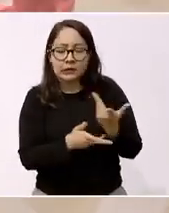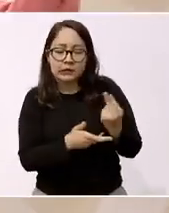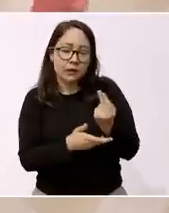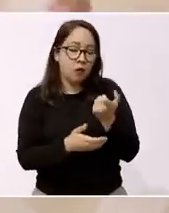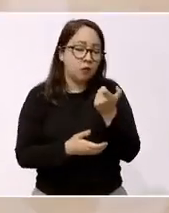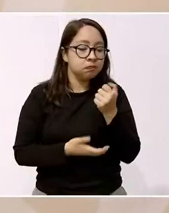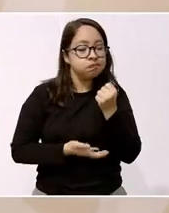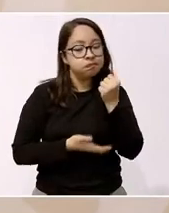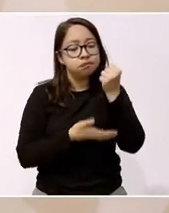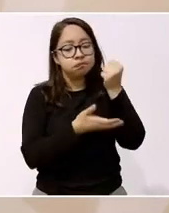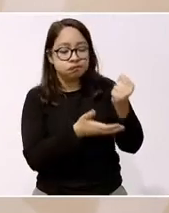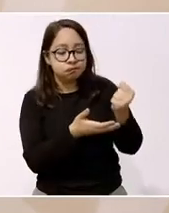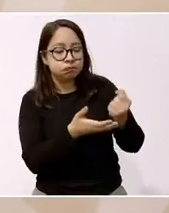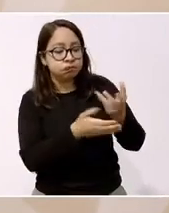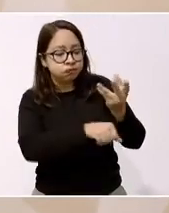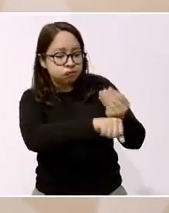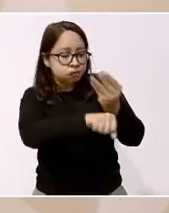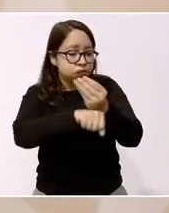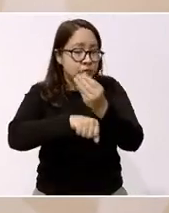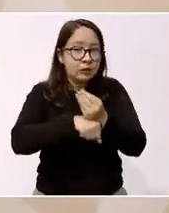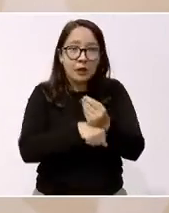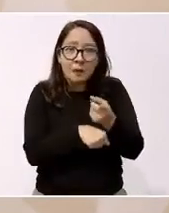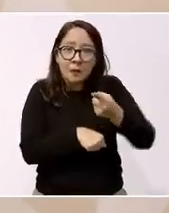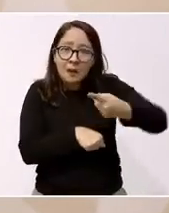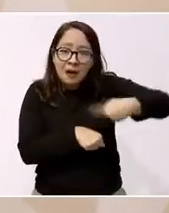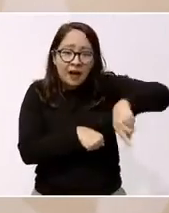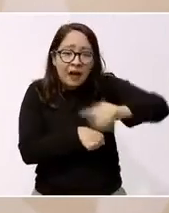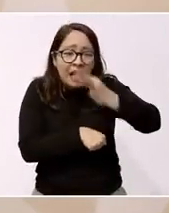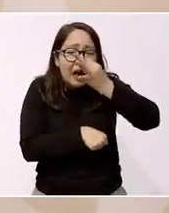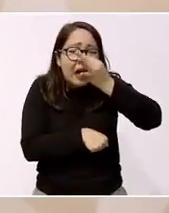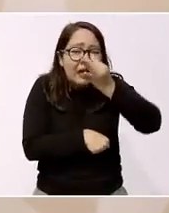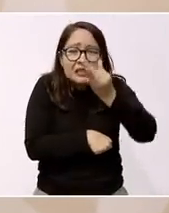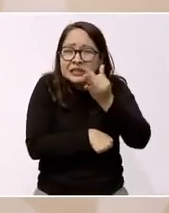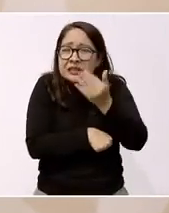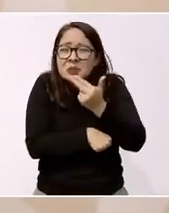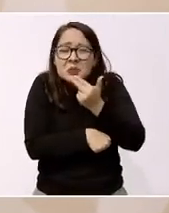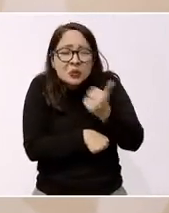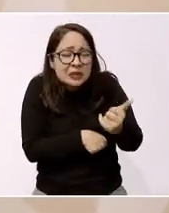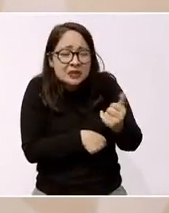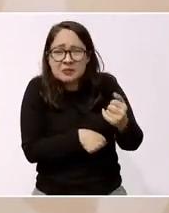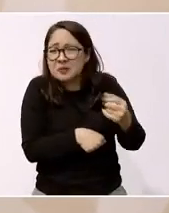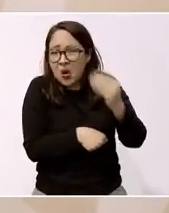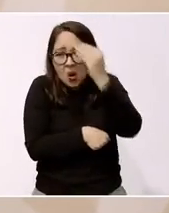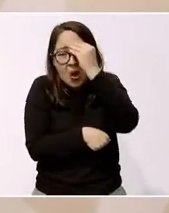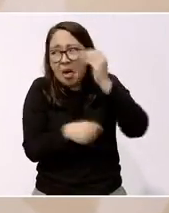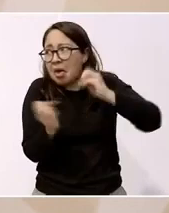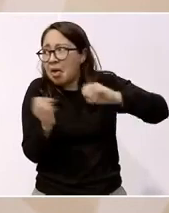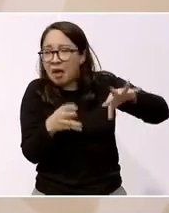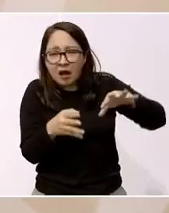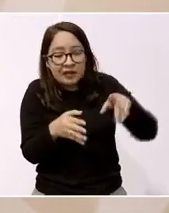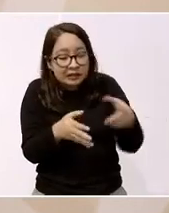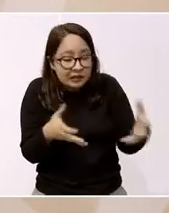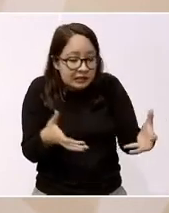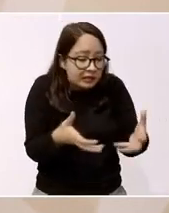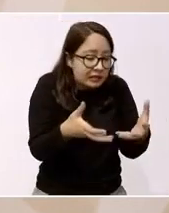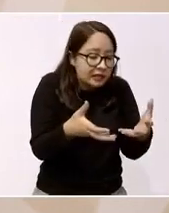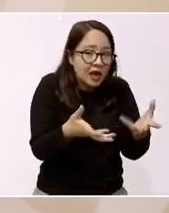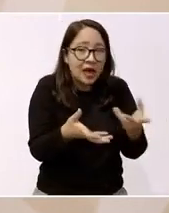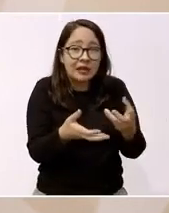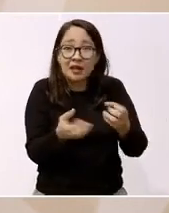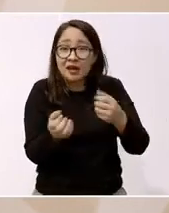porque estaban a punto de convertirse en chatarra las 6 refinerías